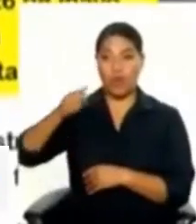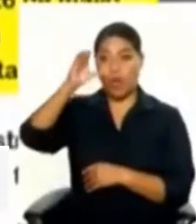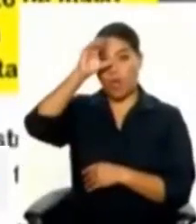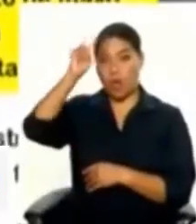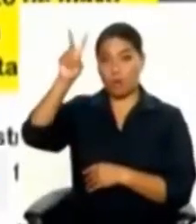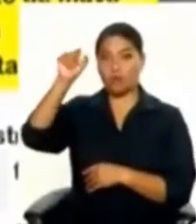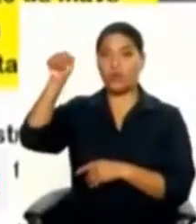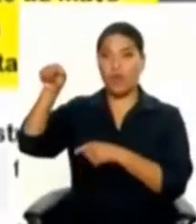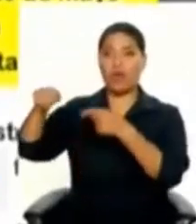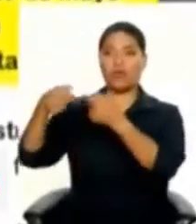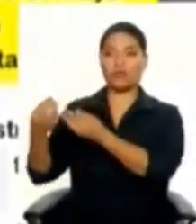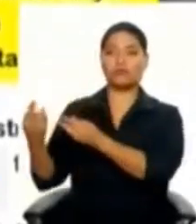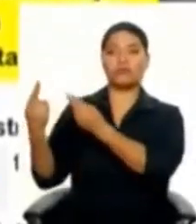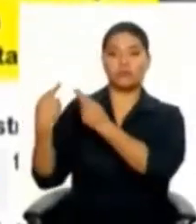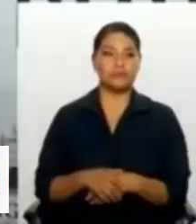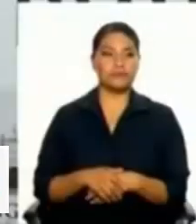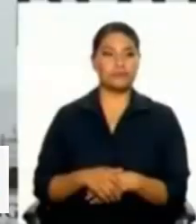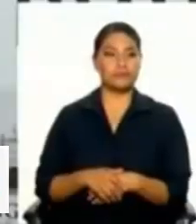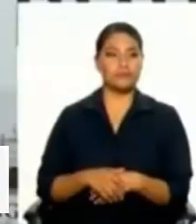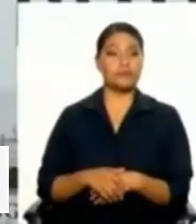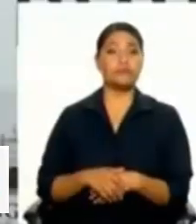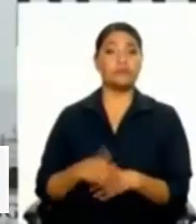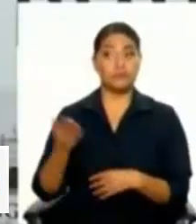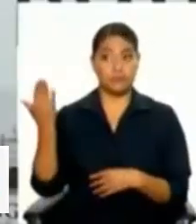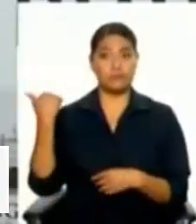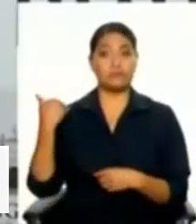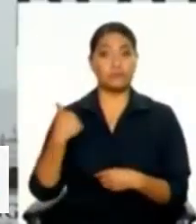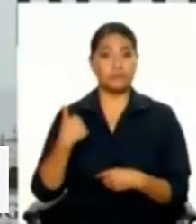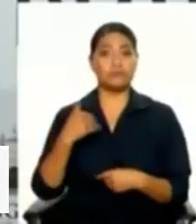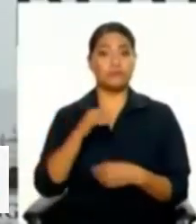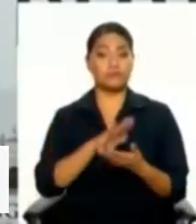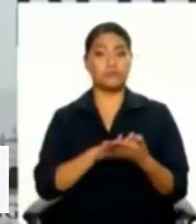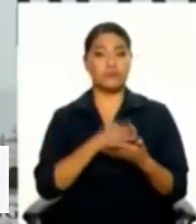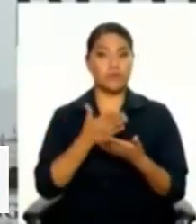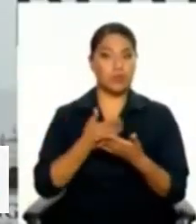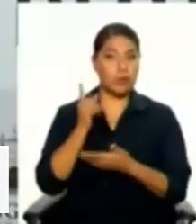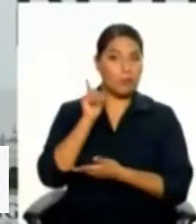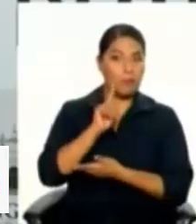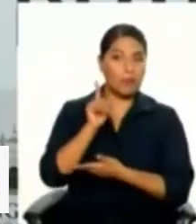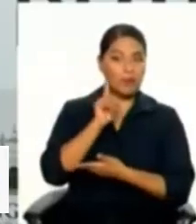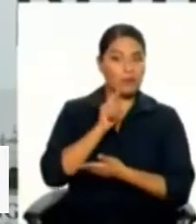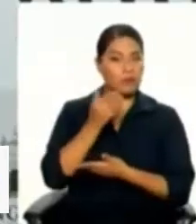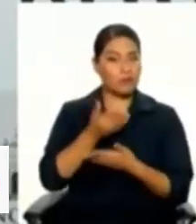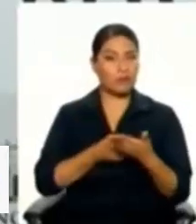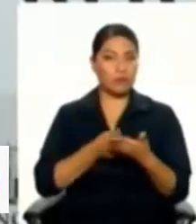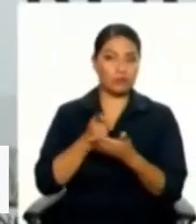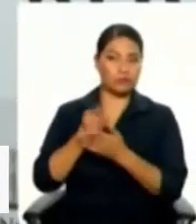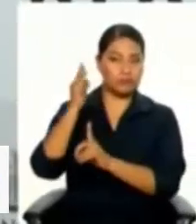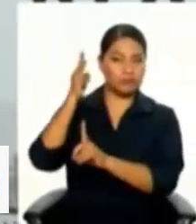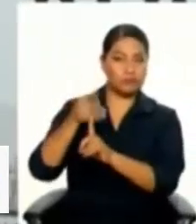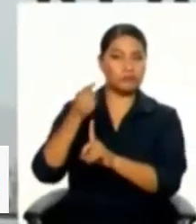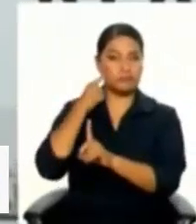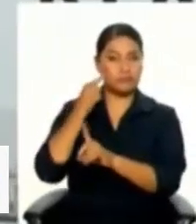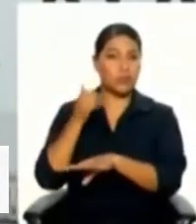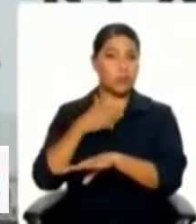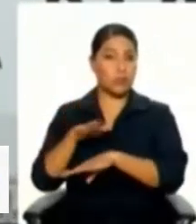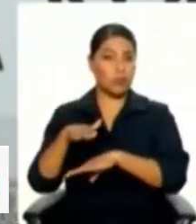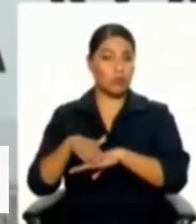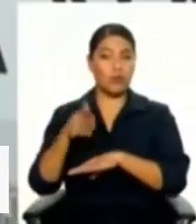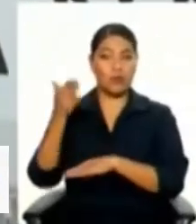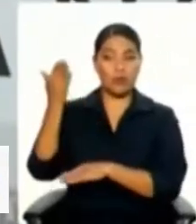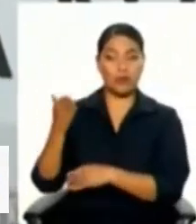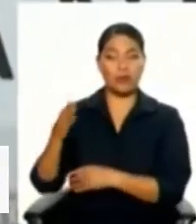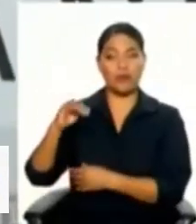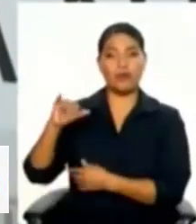que debe renunciar. ¿Nos ha costado si es que ha sido una mentira, tal cual le ofreció, ¿no? Es la opinión del congresista